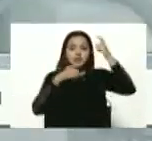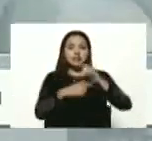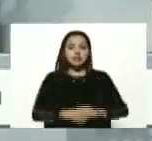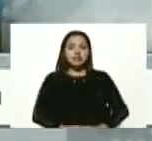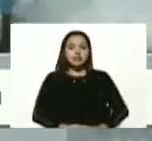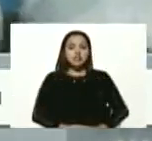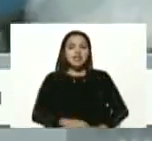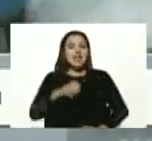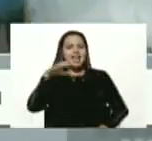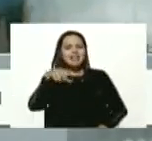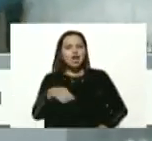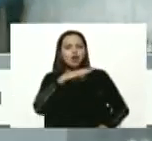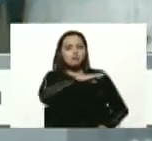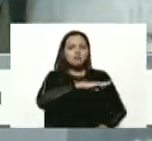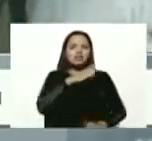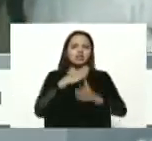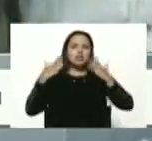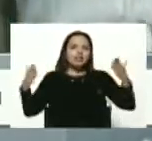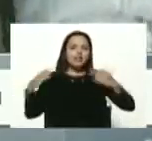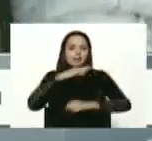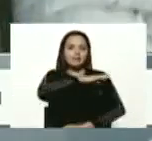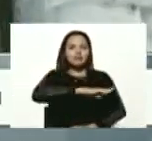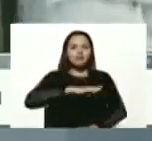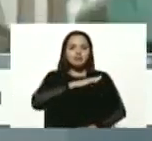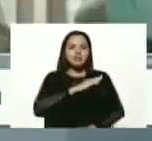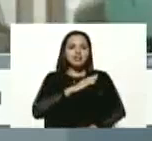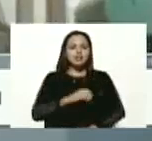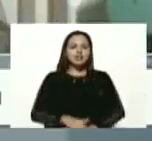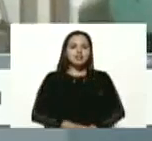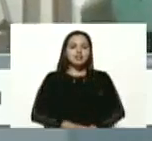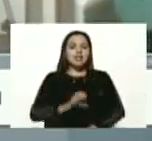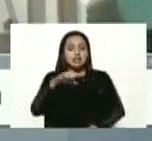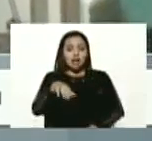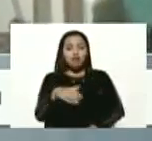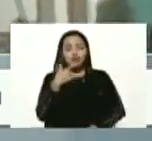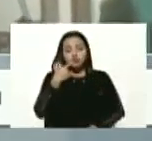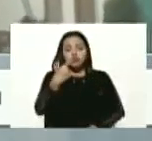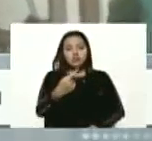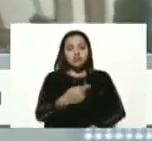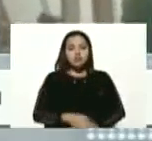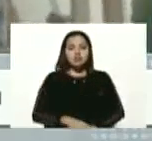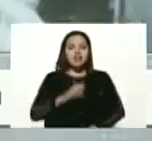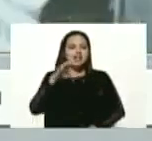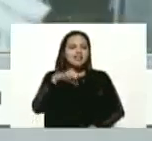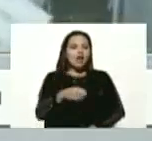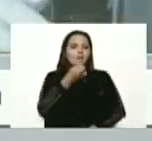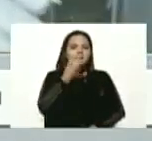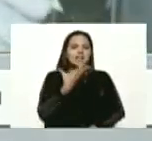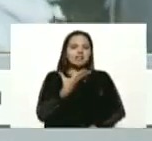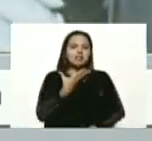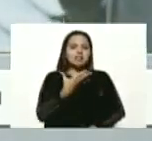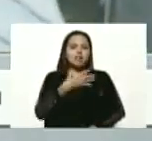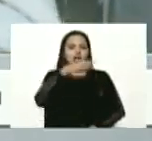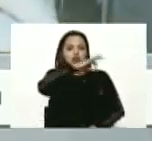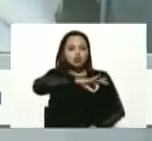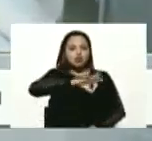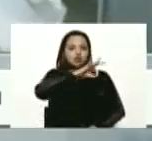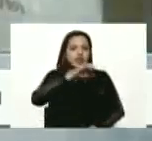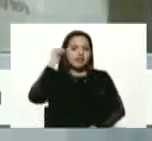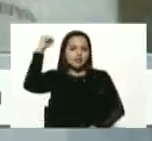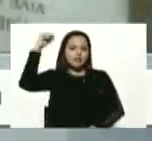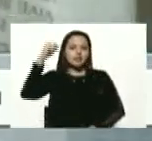las misiones y grandes misiones, el estado, yo lo llamo, el estado de bienestar